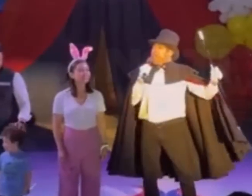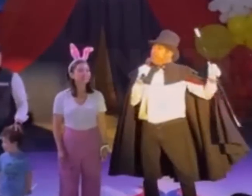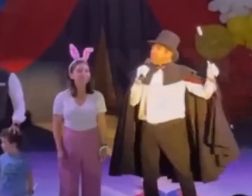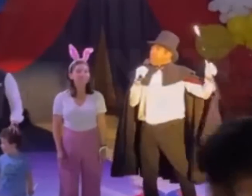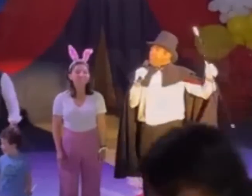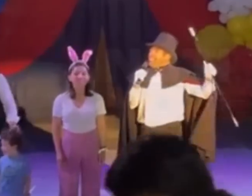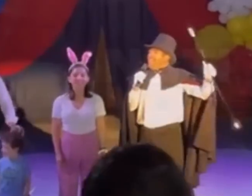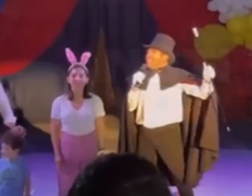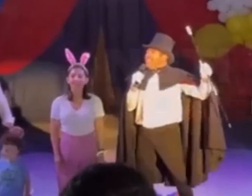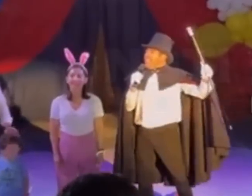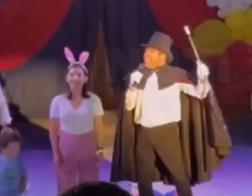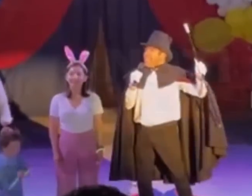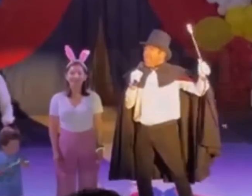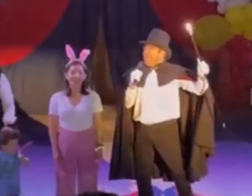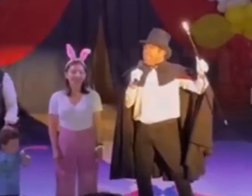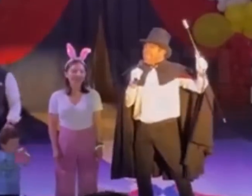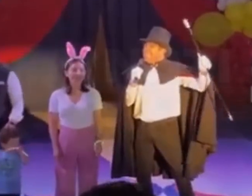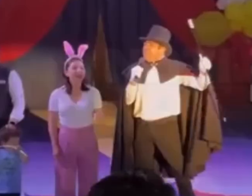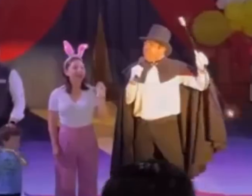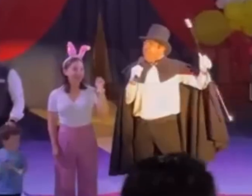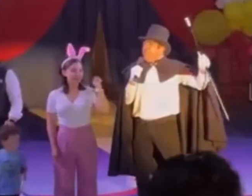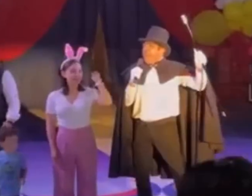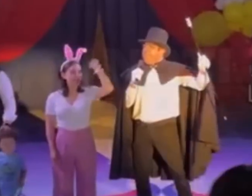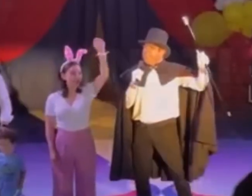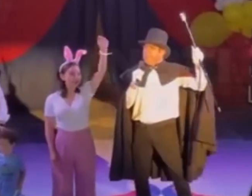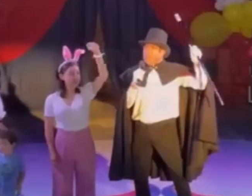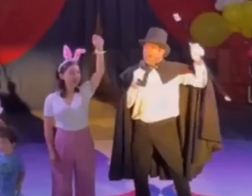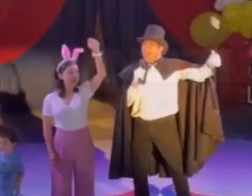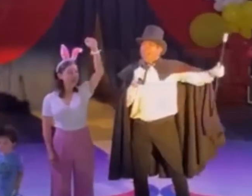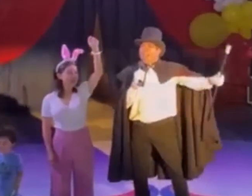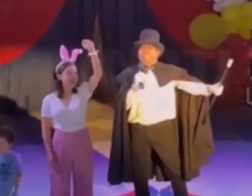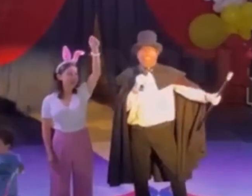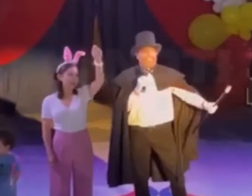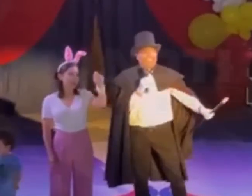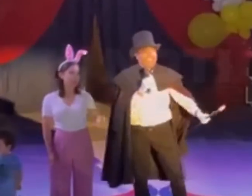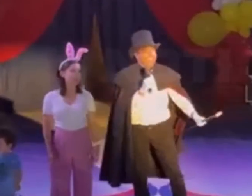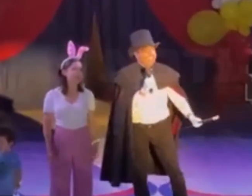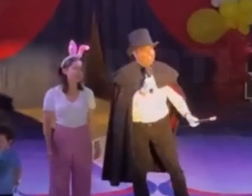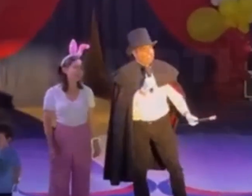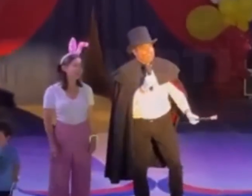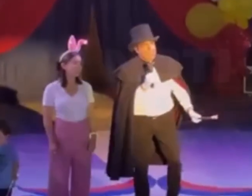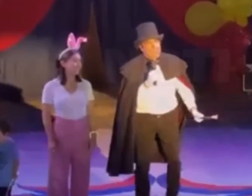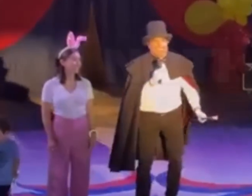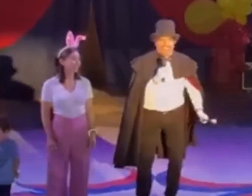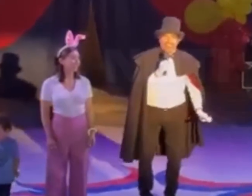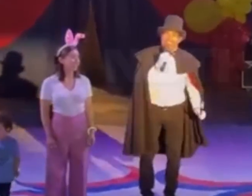¡Que viva nuestro presidente de la República, Andrés Manuel López Obrador!